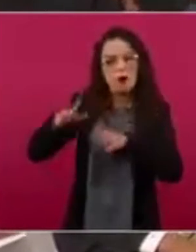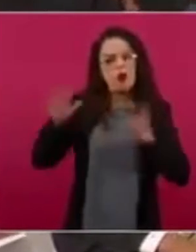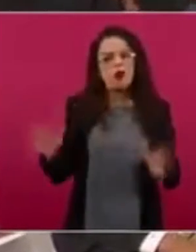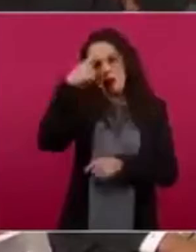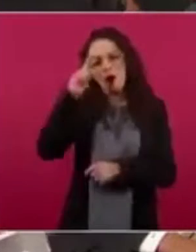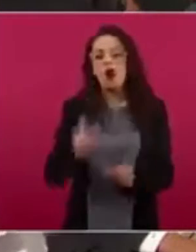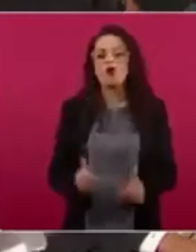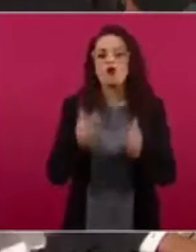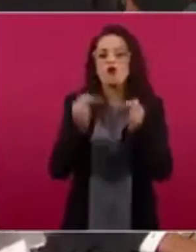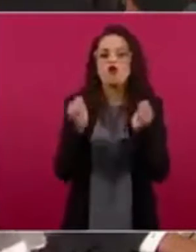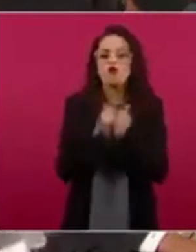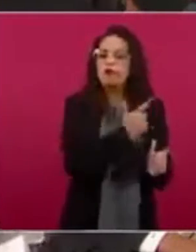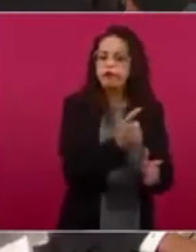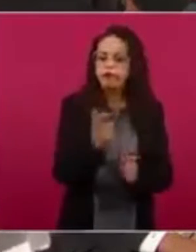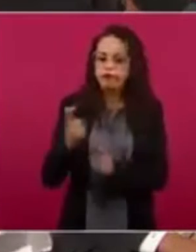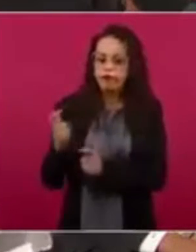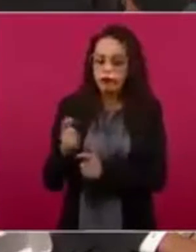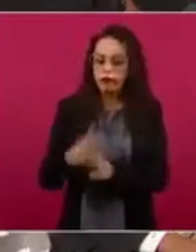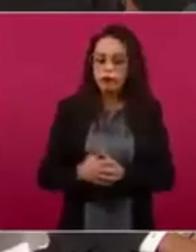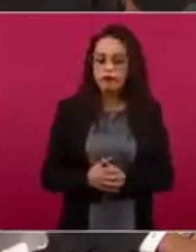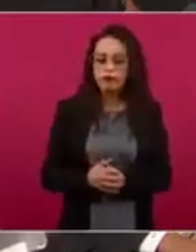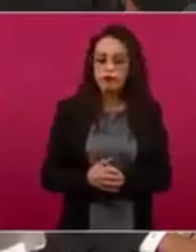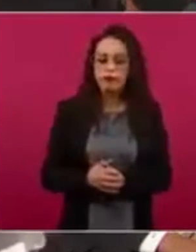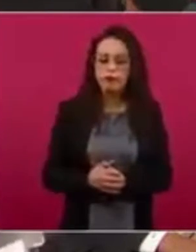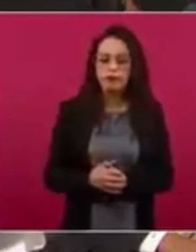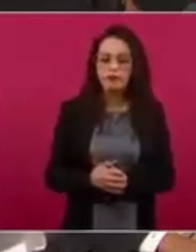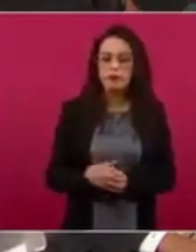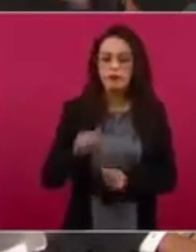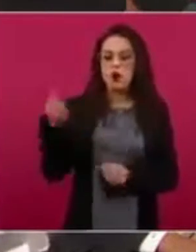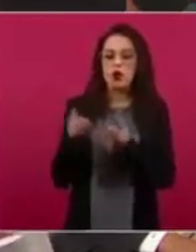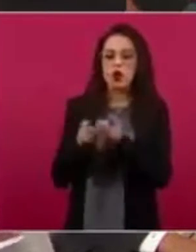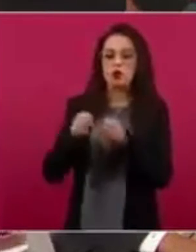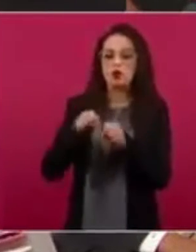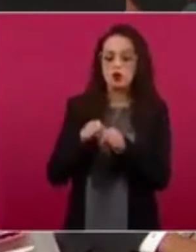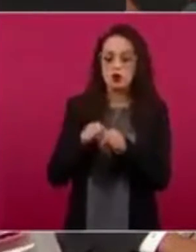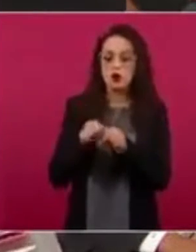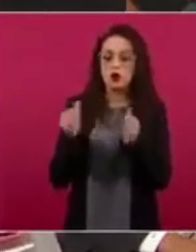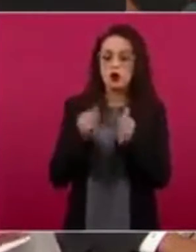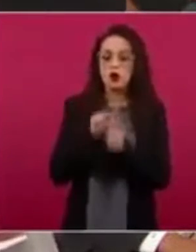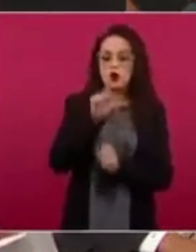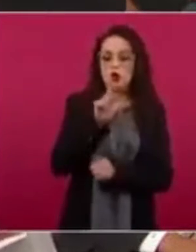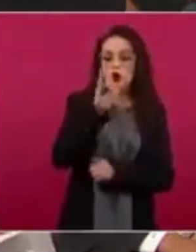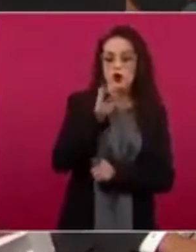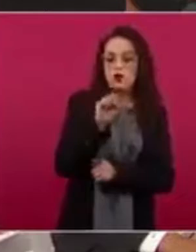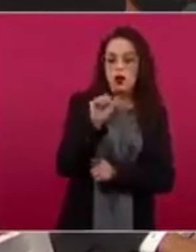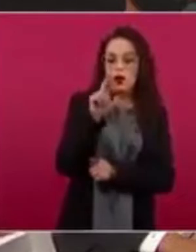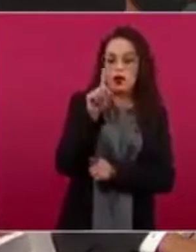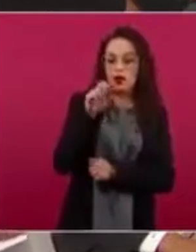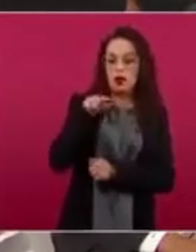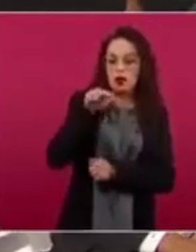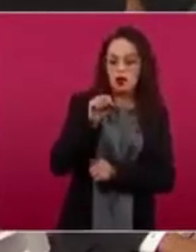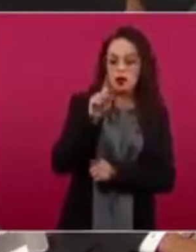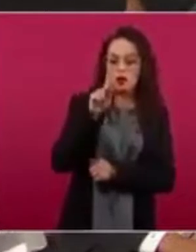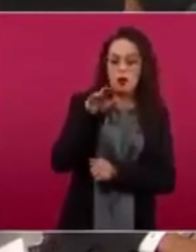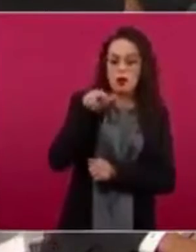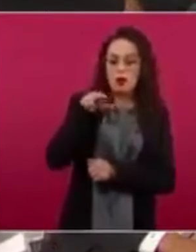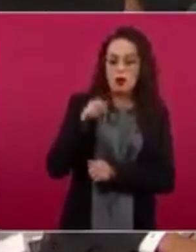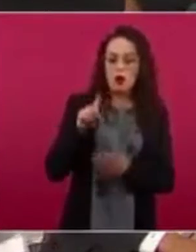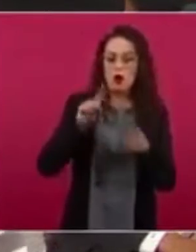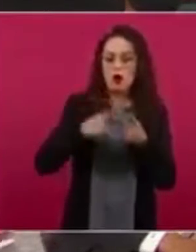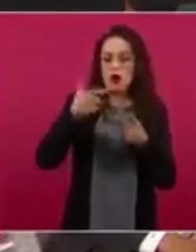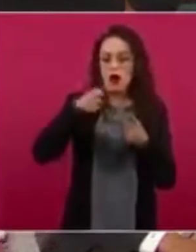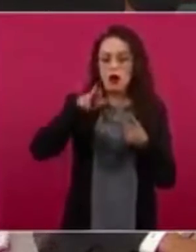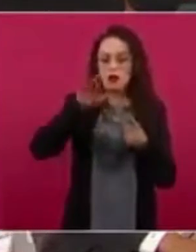esas empresas que Adamantum, otra que se formó en sociedad entre Luis Cárdenas Palomino, García Luna